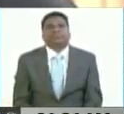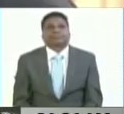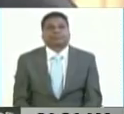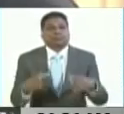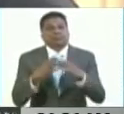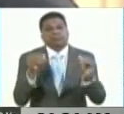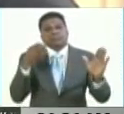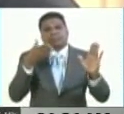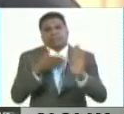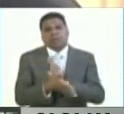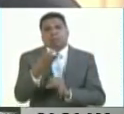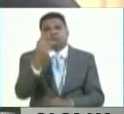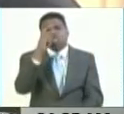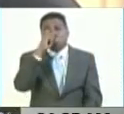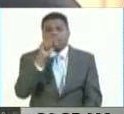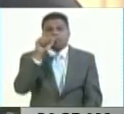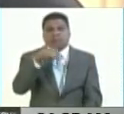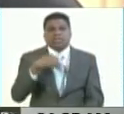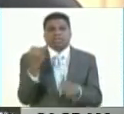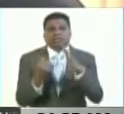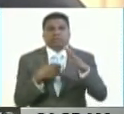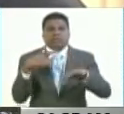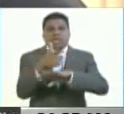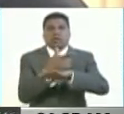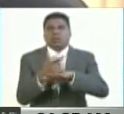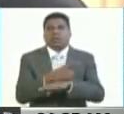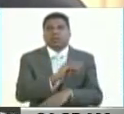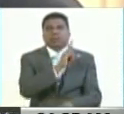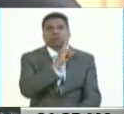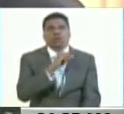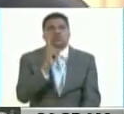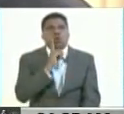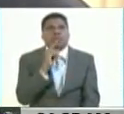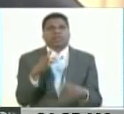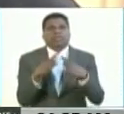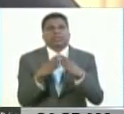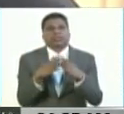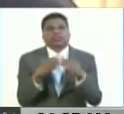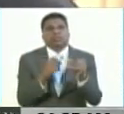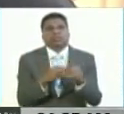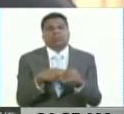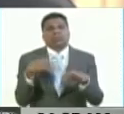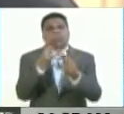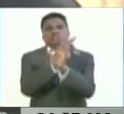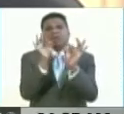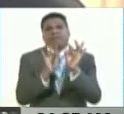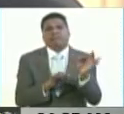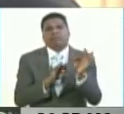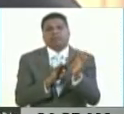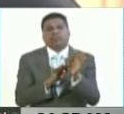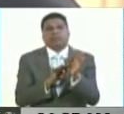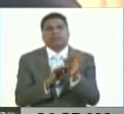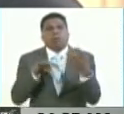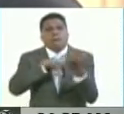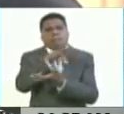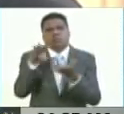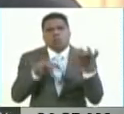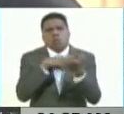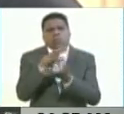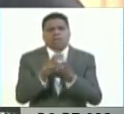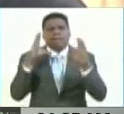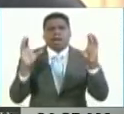muchos años aquí en las instituciones del Estado, es lo que llaman la denegación de servicios. Simplemente es una forma de colapsar el portal o la